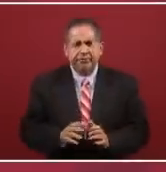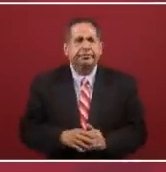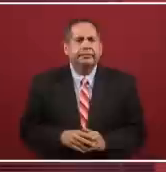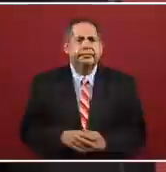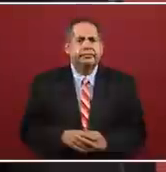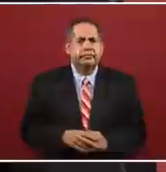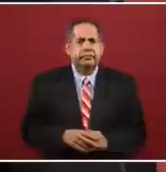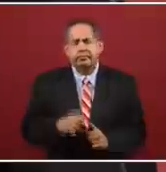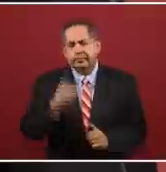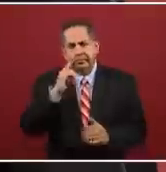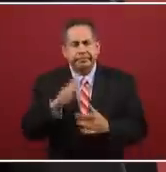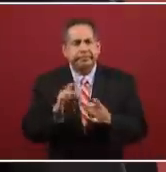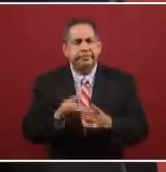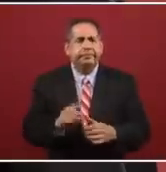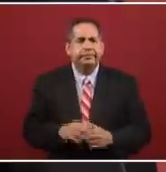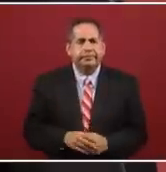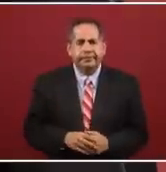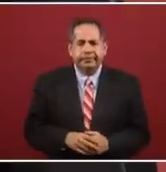Miren,